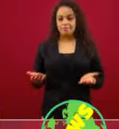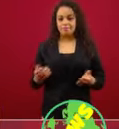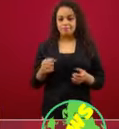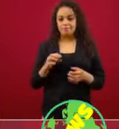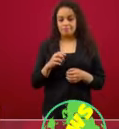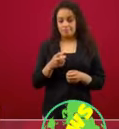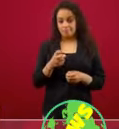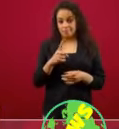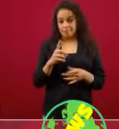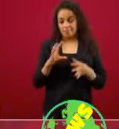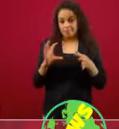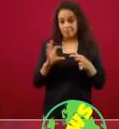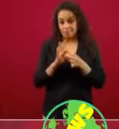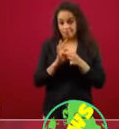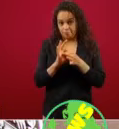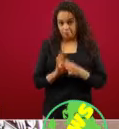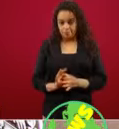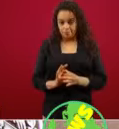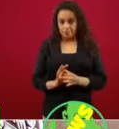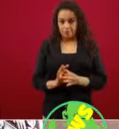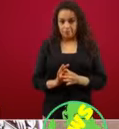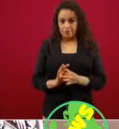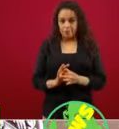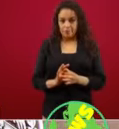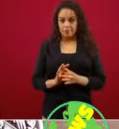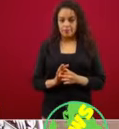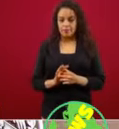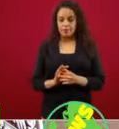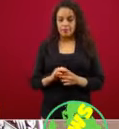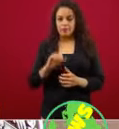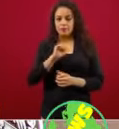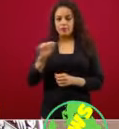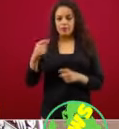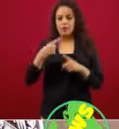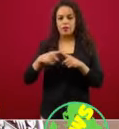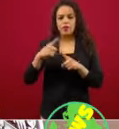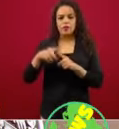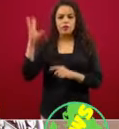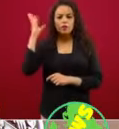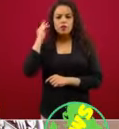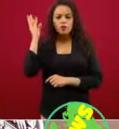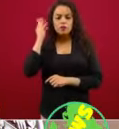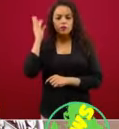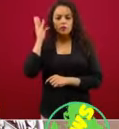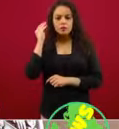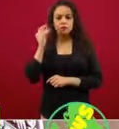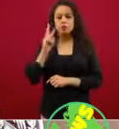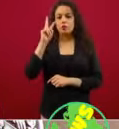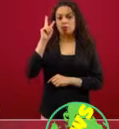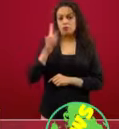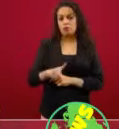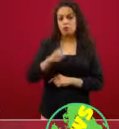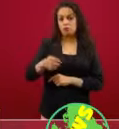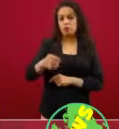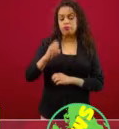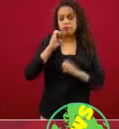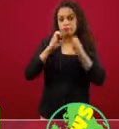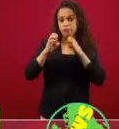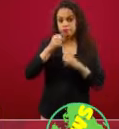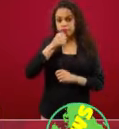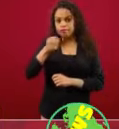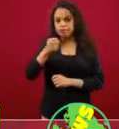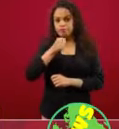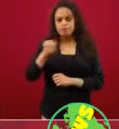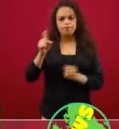estaciones de radio que hace un periodismo profesional. Y el director